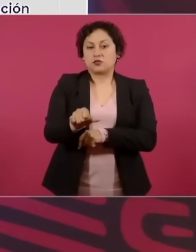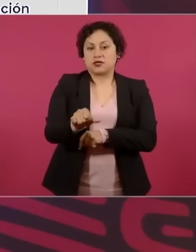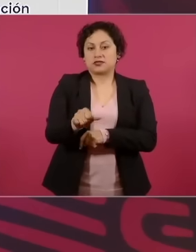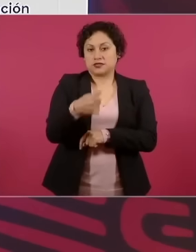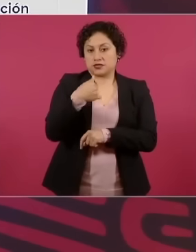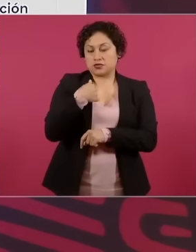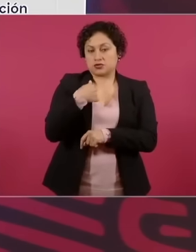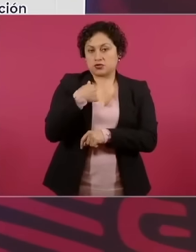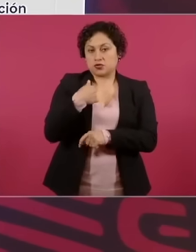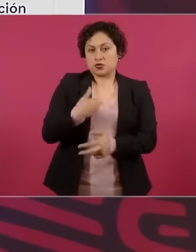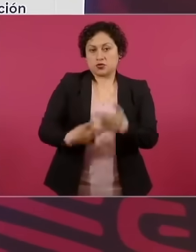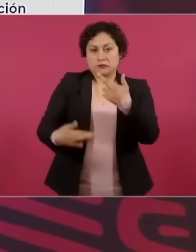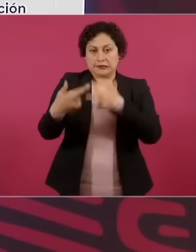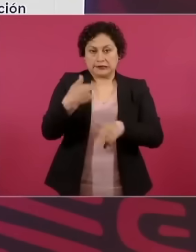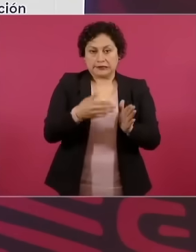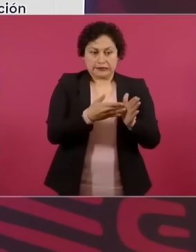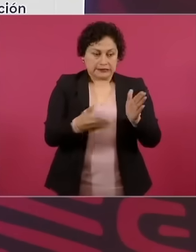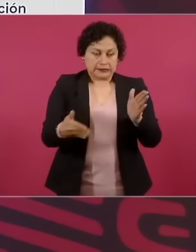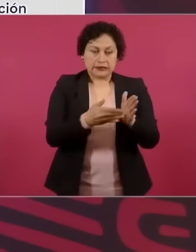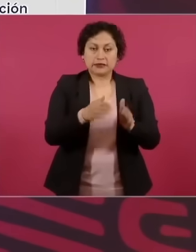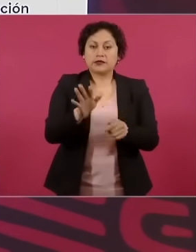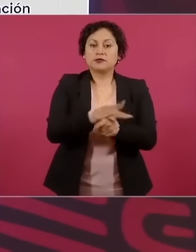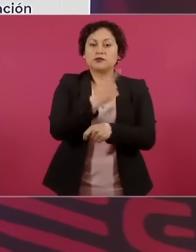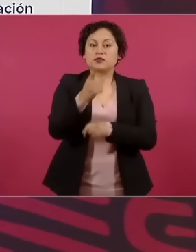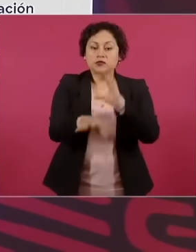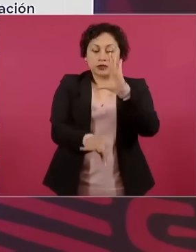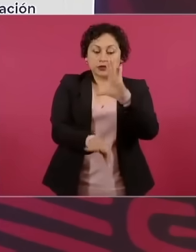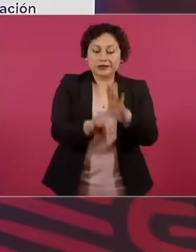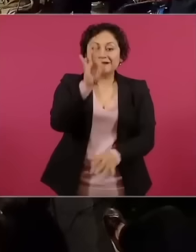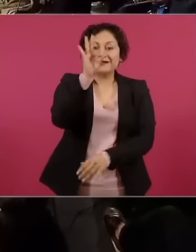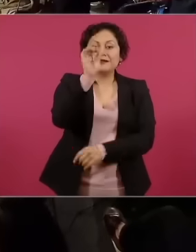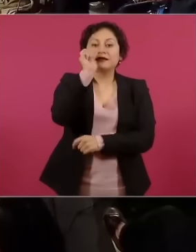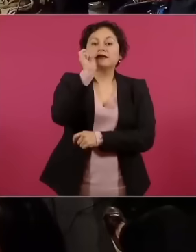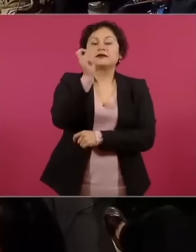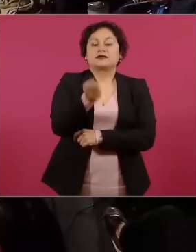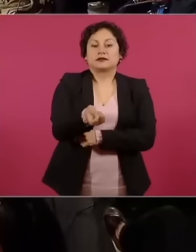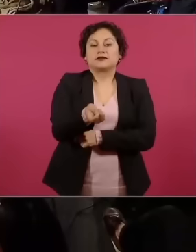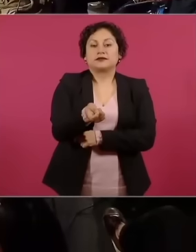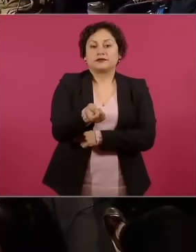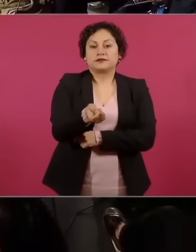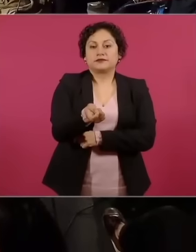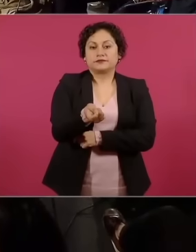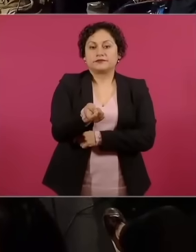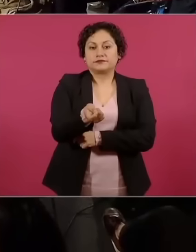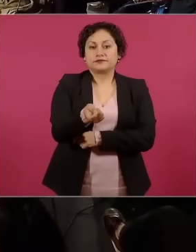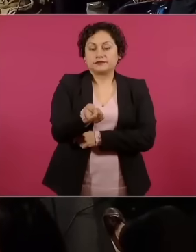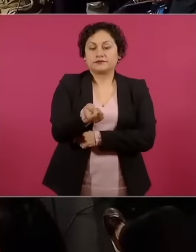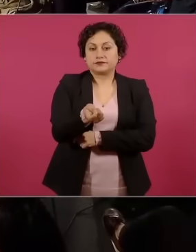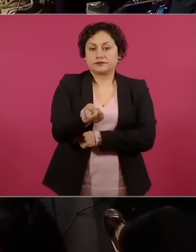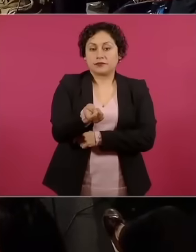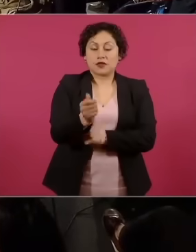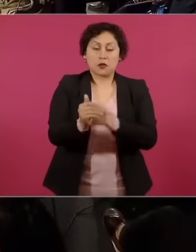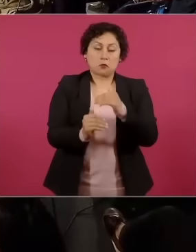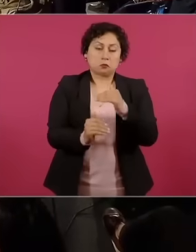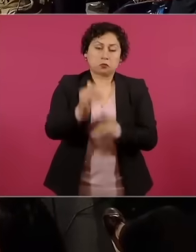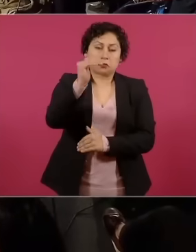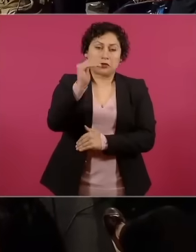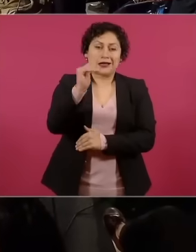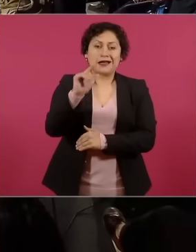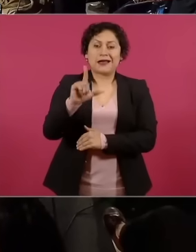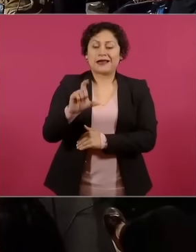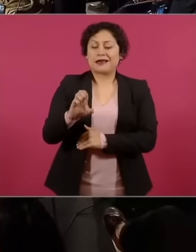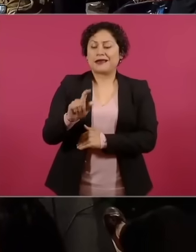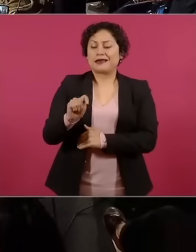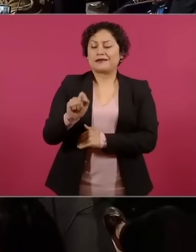mostrar cómo aquí el índice de letalidad es de lo más alto. ¿Qué es el índice